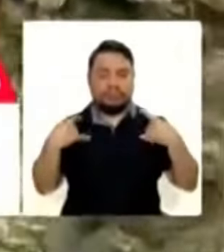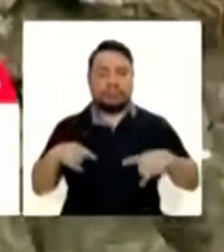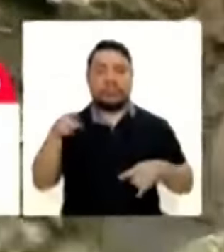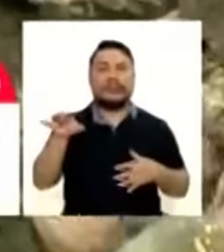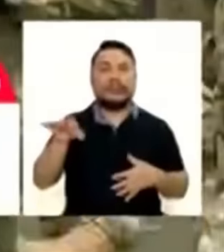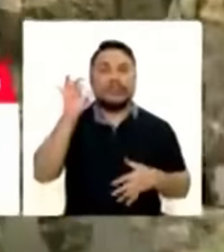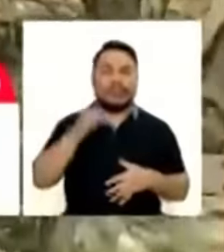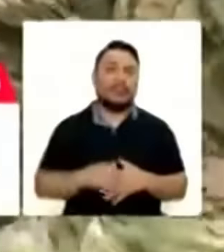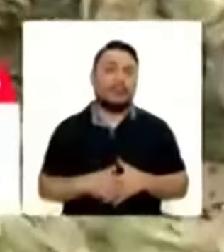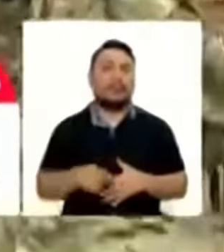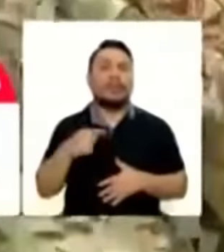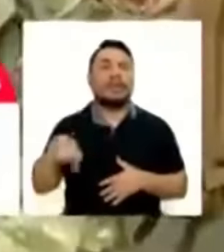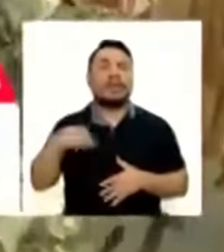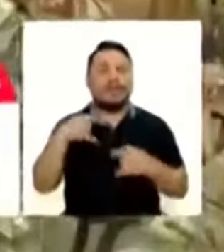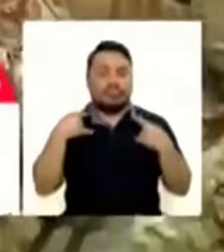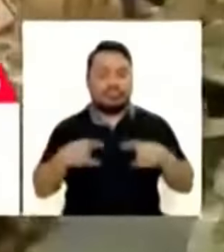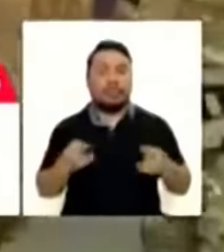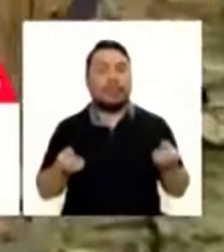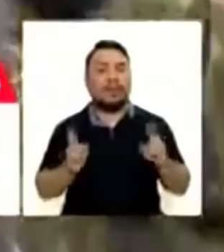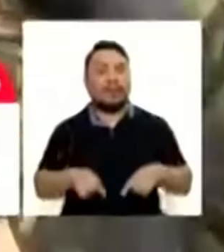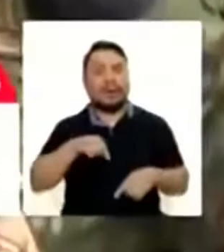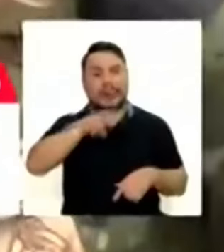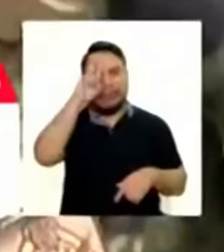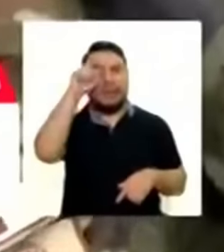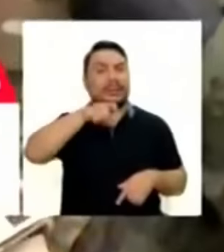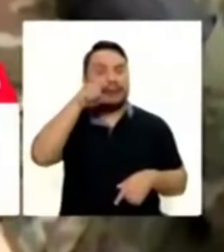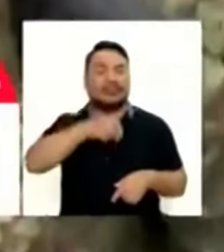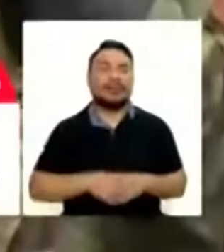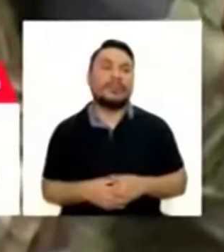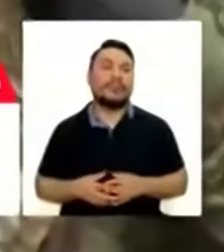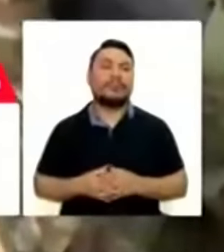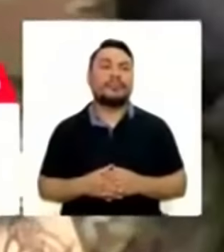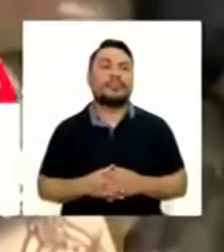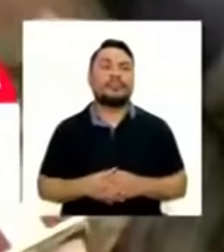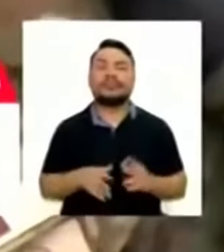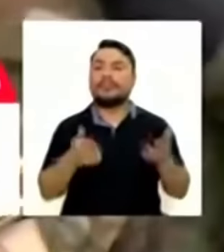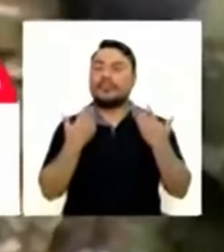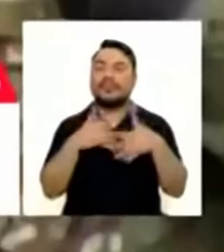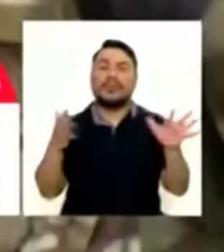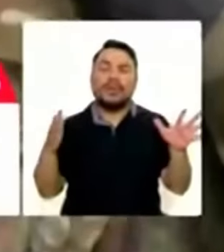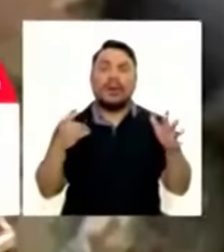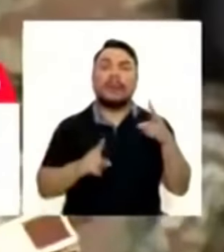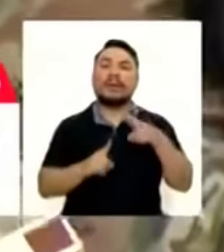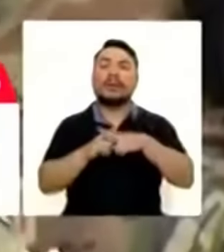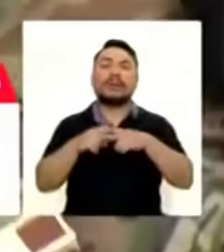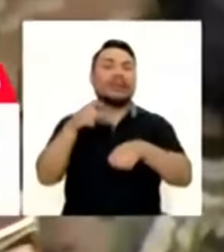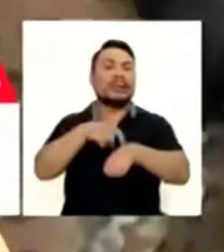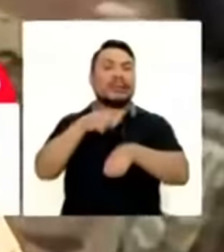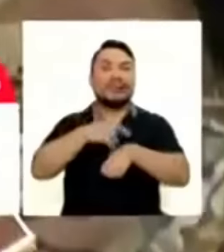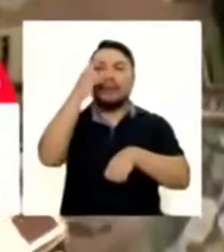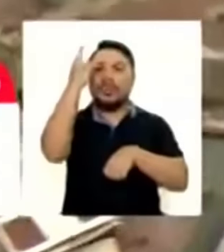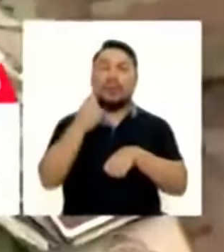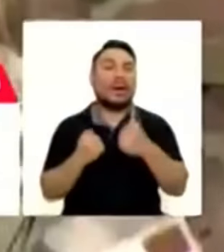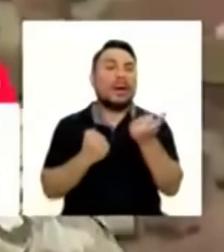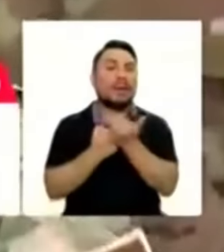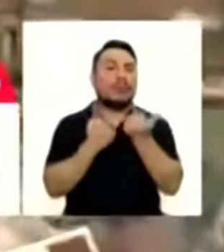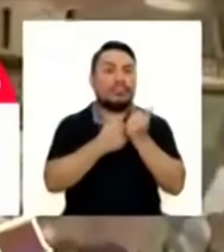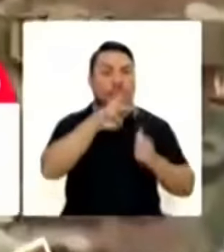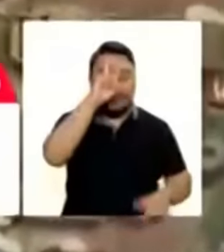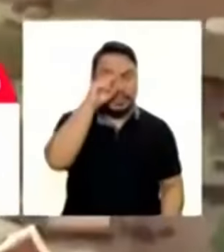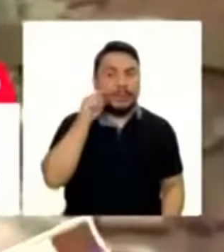escogieron y que lo volverían a vestir cuando la patria lo requiera. Ante cualquier situación de emergencia, el apoyo de la defensa